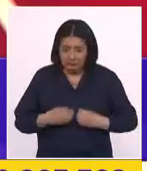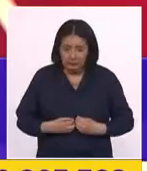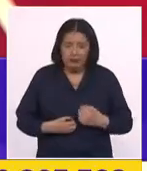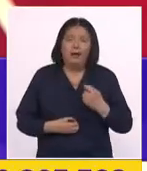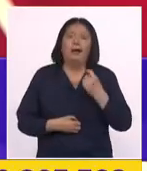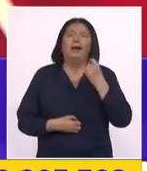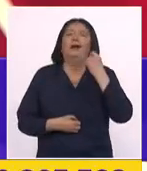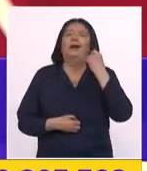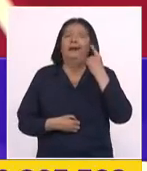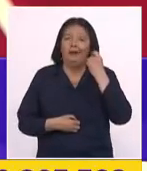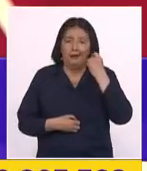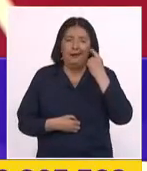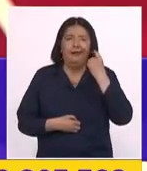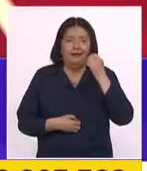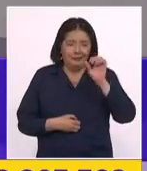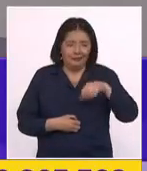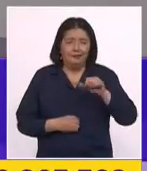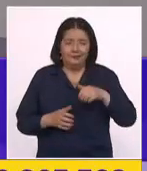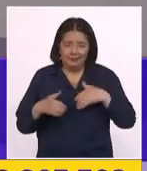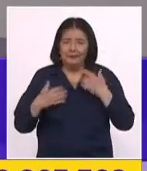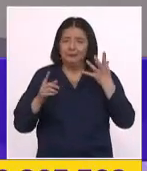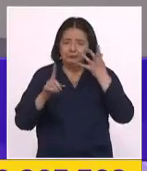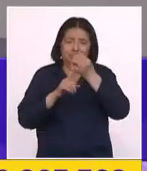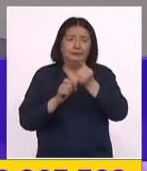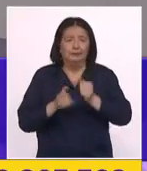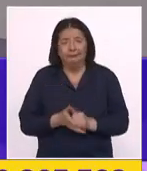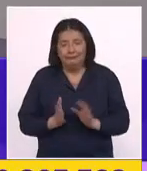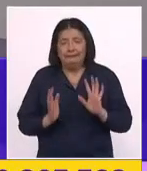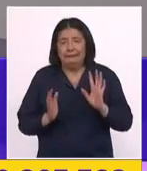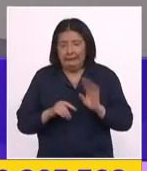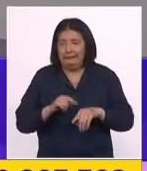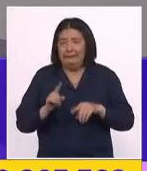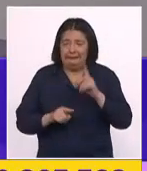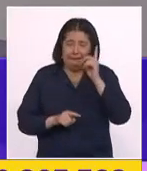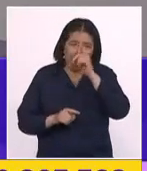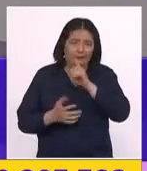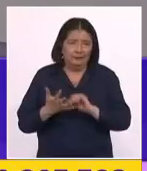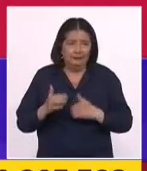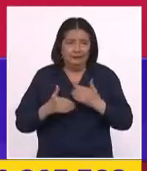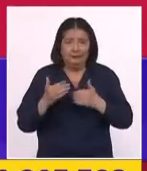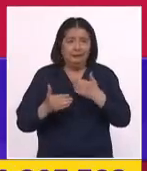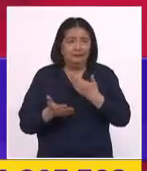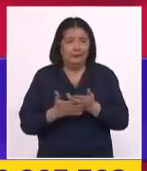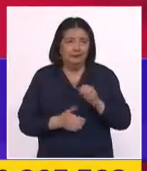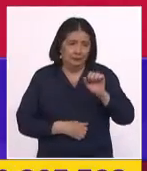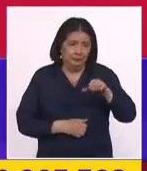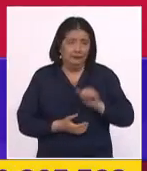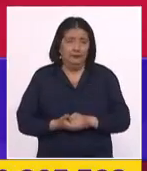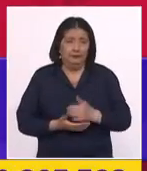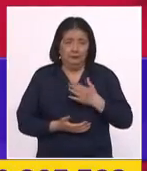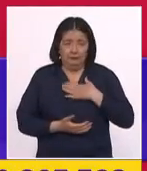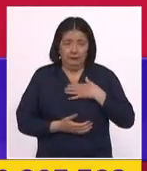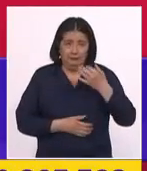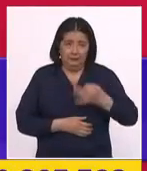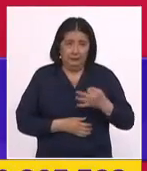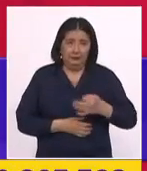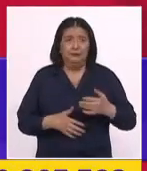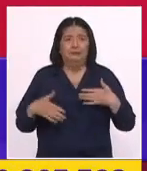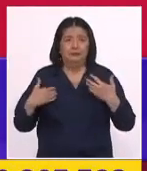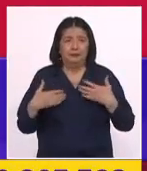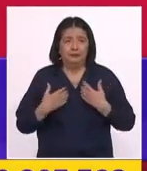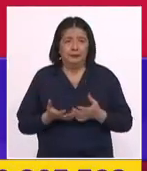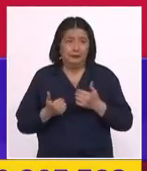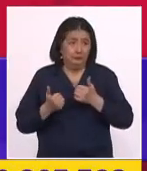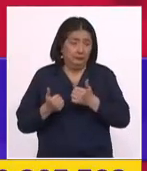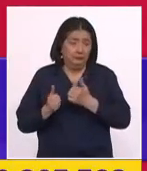han comprendido que el sueño se puede cumplir, aunque puede ser complicado también el recorrido. Sí, así es. A mí la verdad me pone muy feliz ser